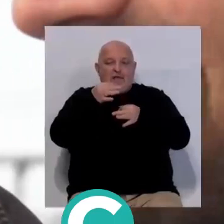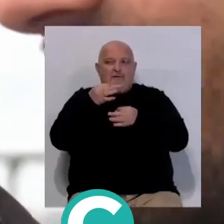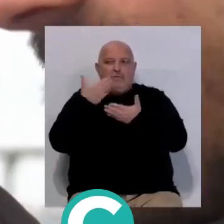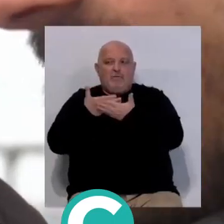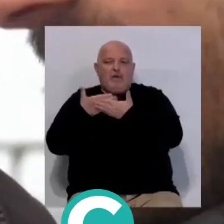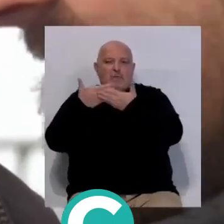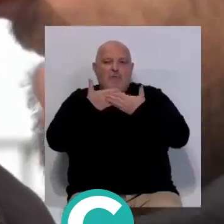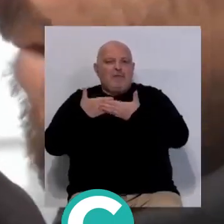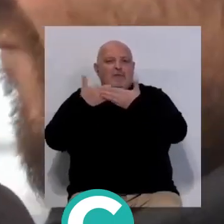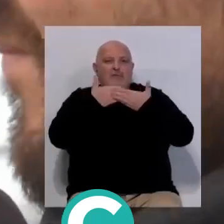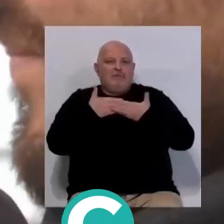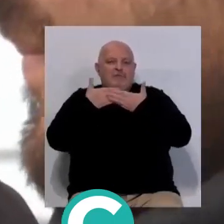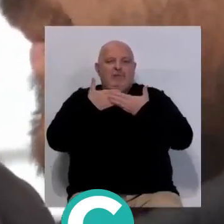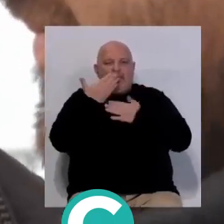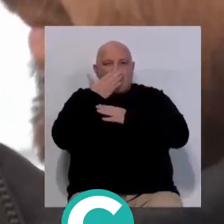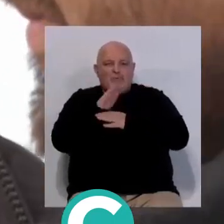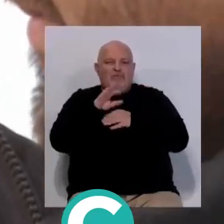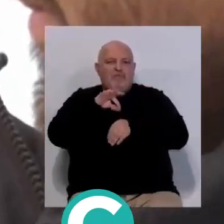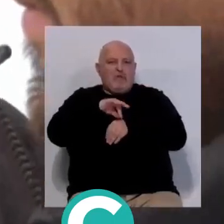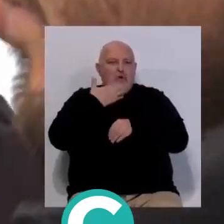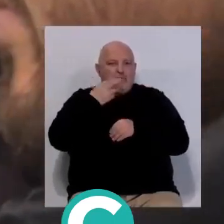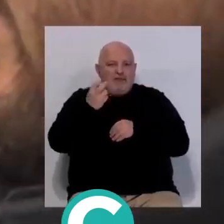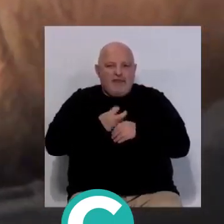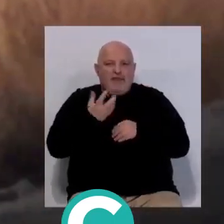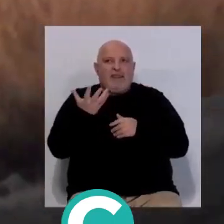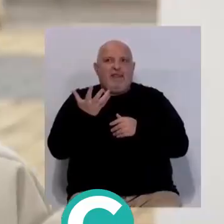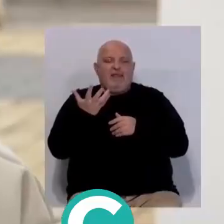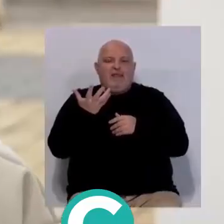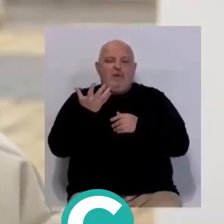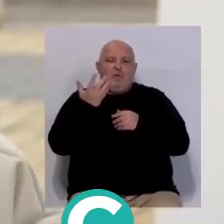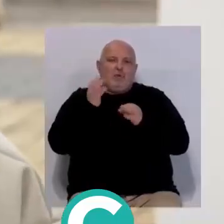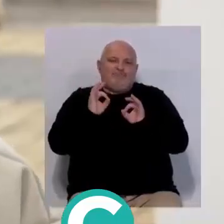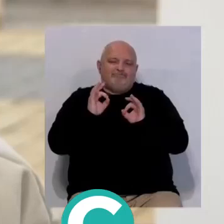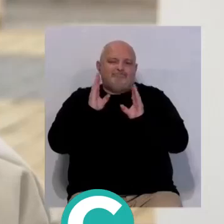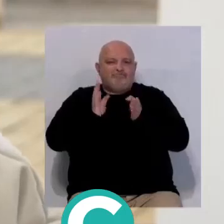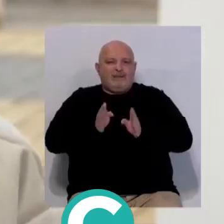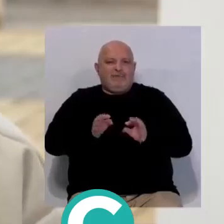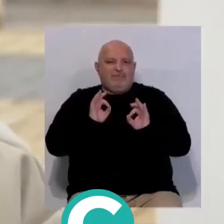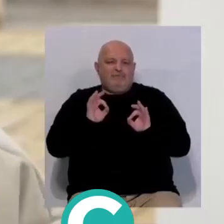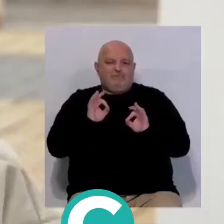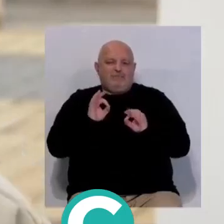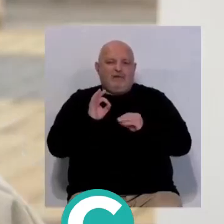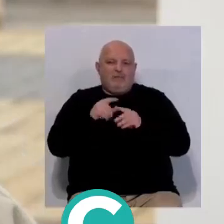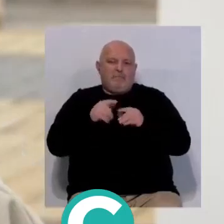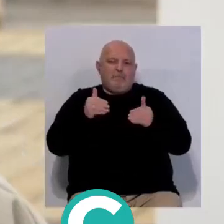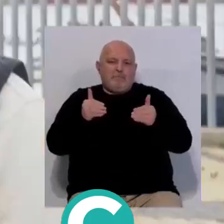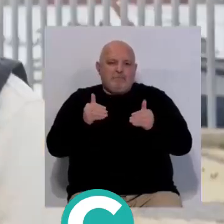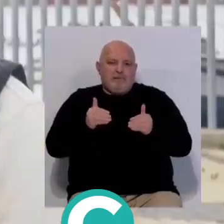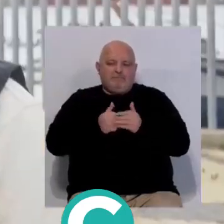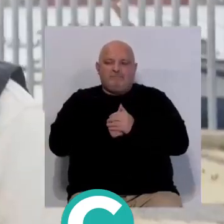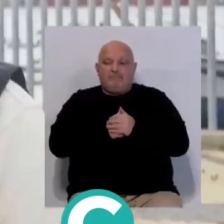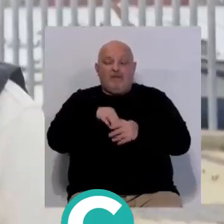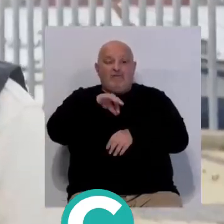van estudiando cómo se comporta la enfermedad y para poder hacer un tratamiento que eso, que la frene o que la cronifique.